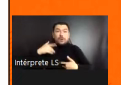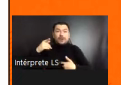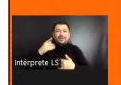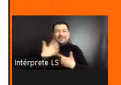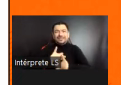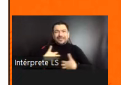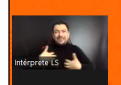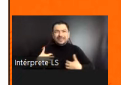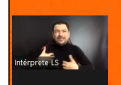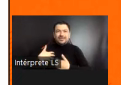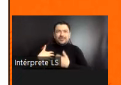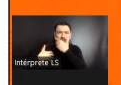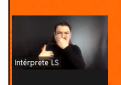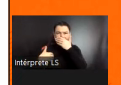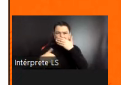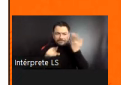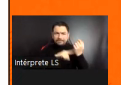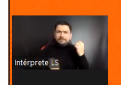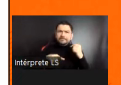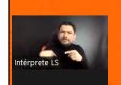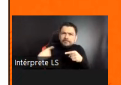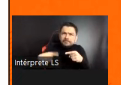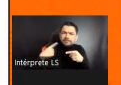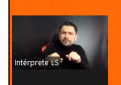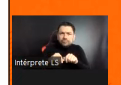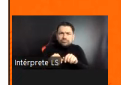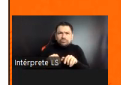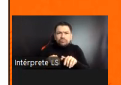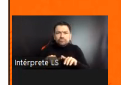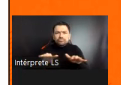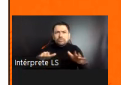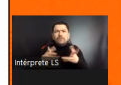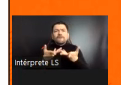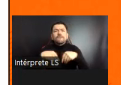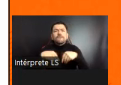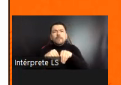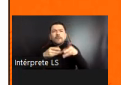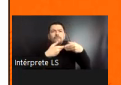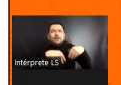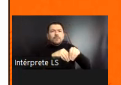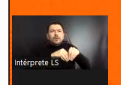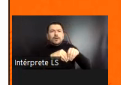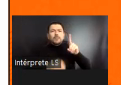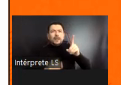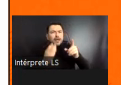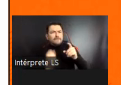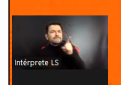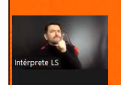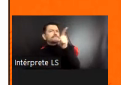constante, familiar, es la disponibilidad de los estudios que hay para poder mirar